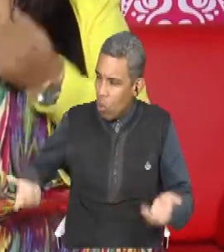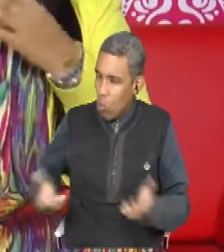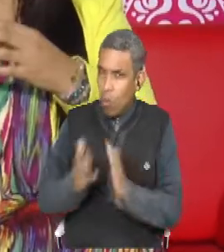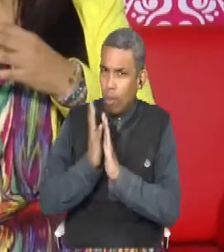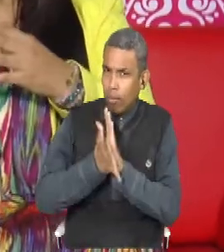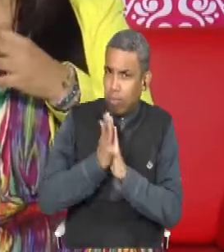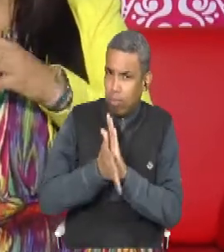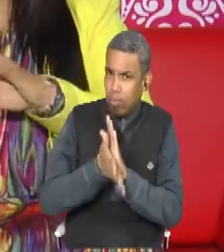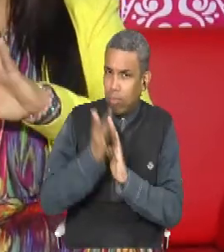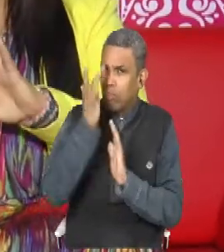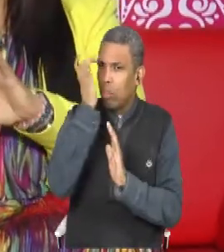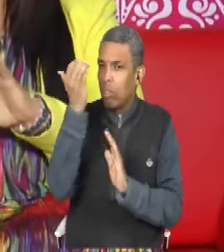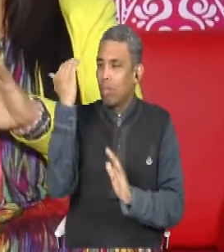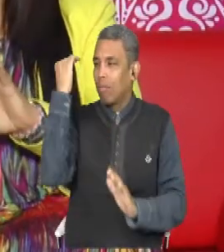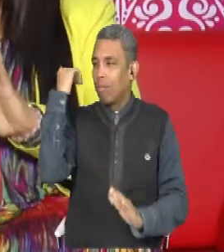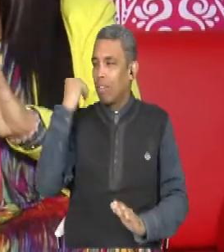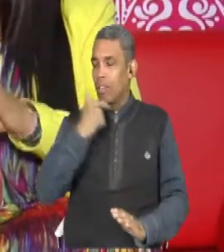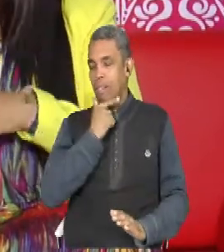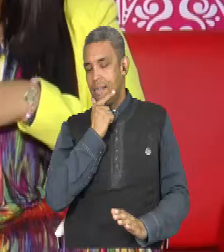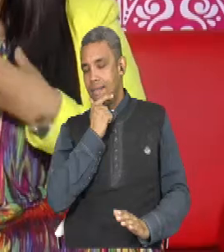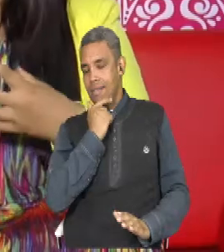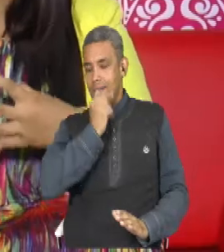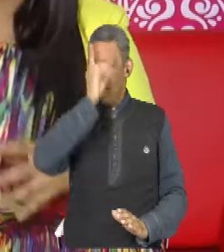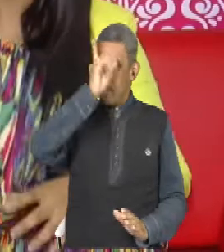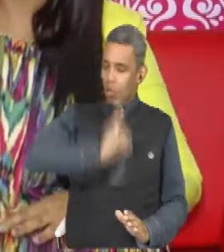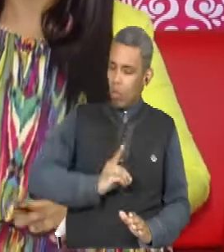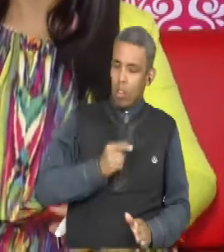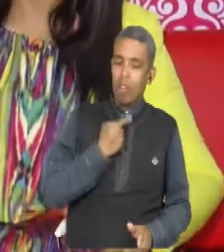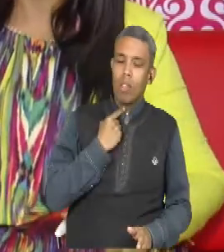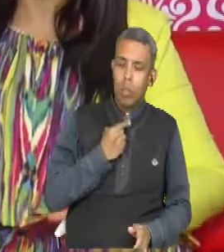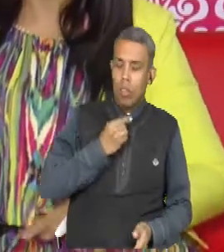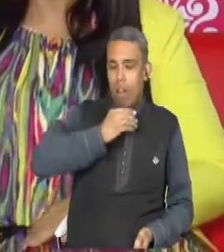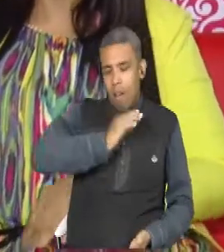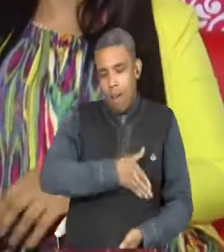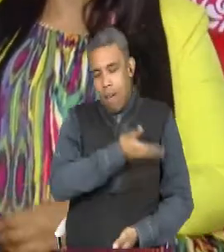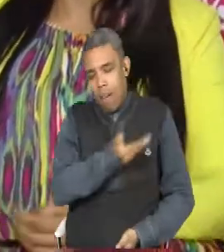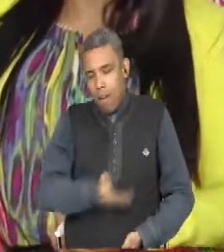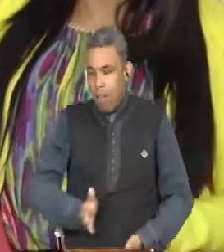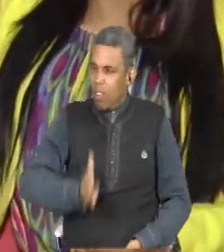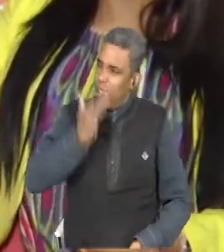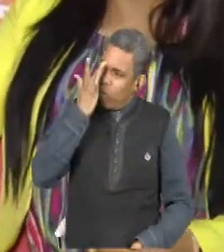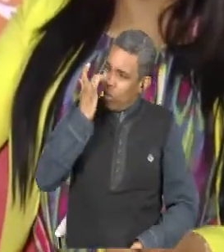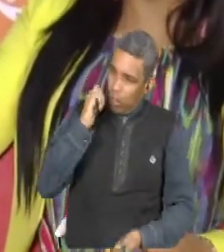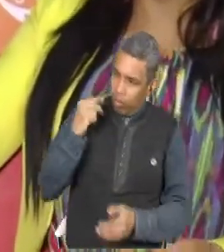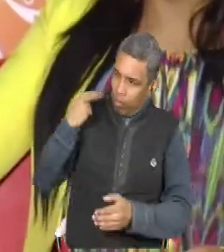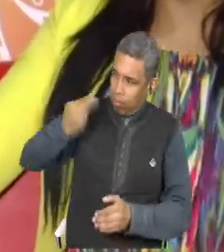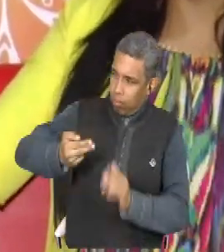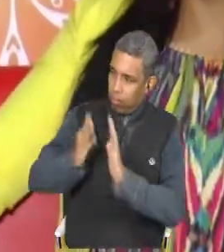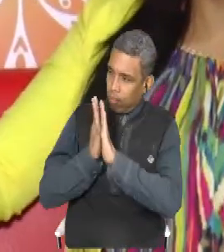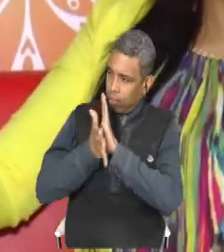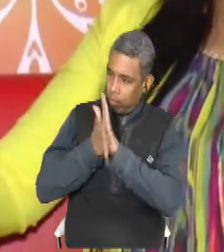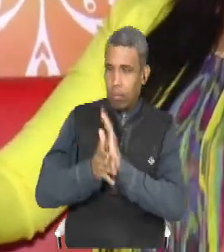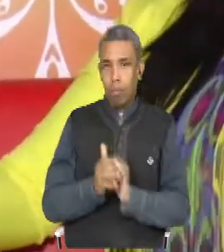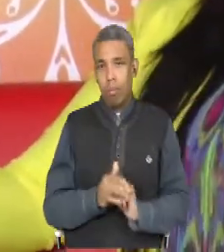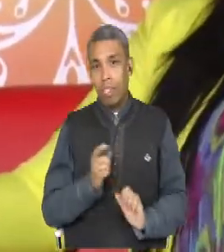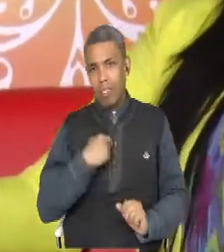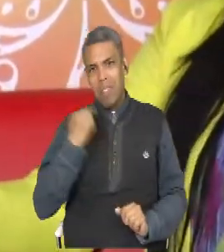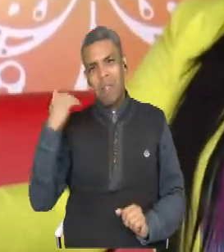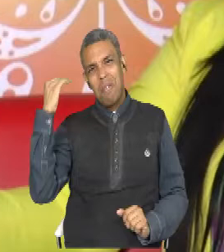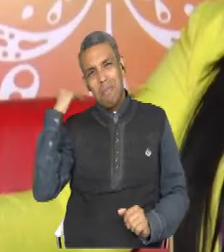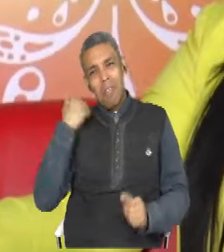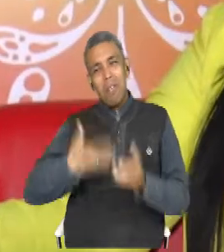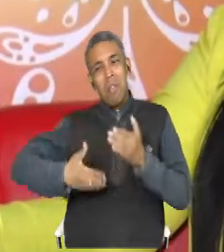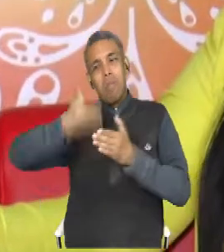cantando, por qué adquiere el canto como uno de sus hobbies. Pues yo empecé en la iglesia del Parnaso. Ahí